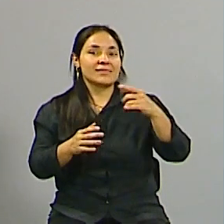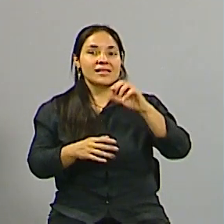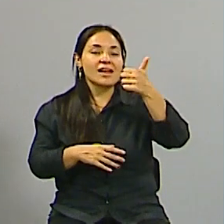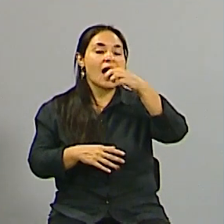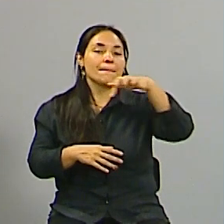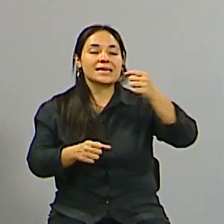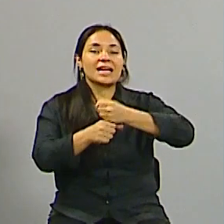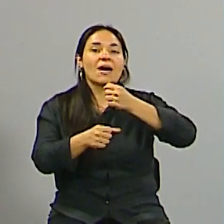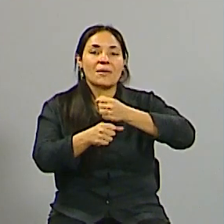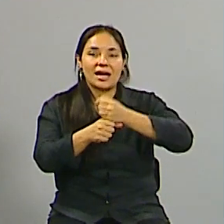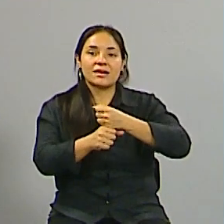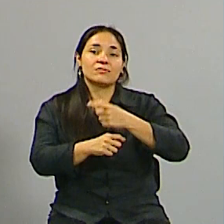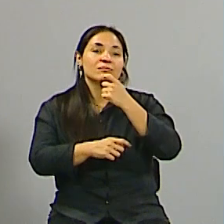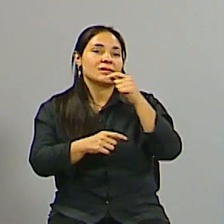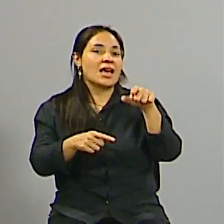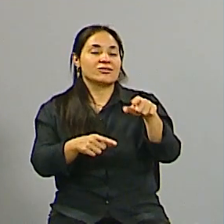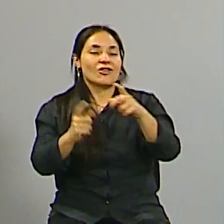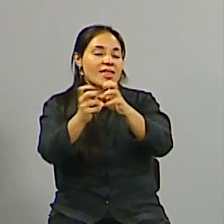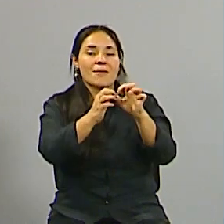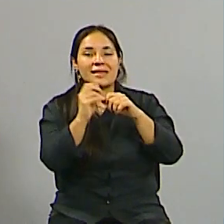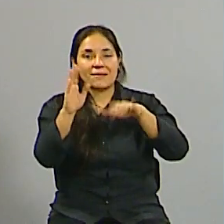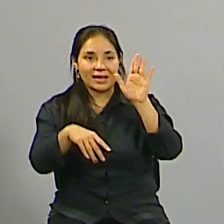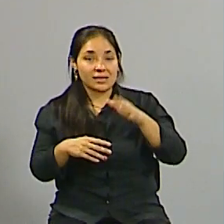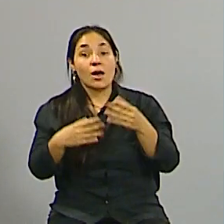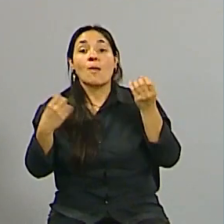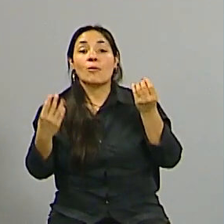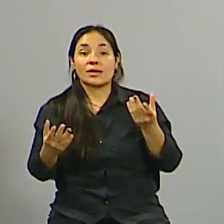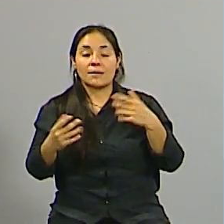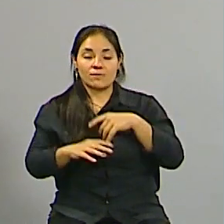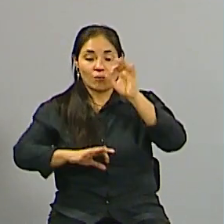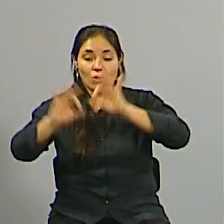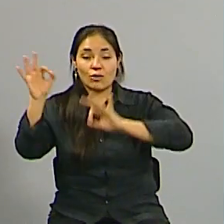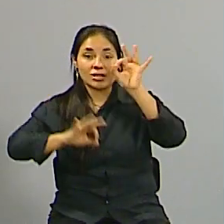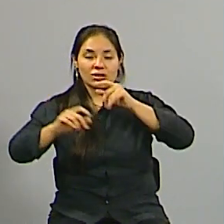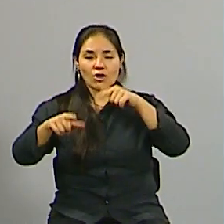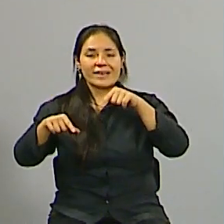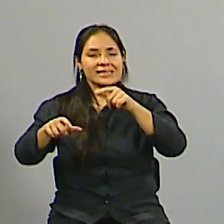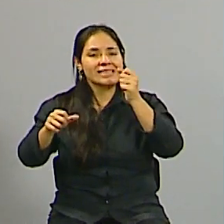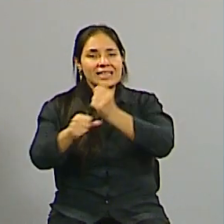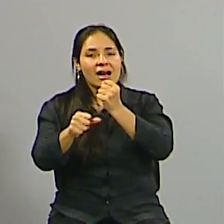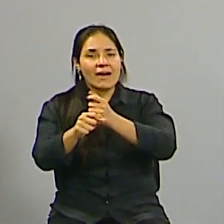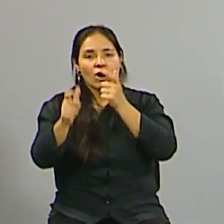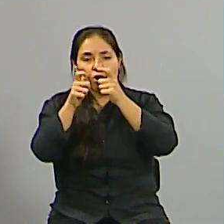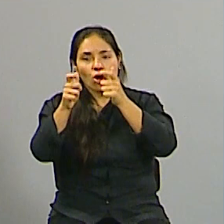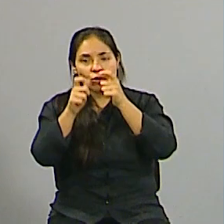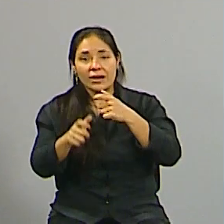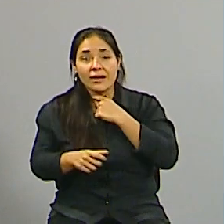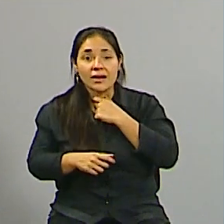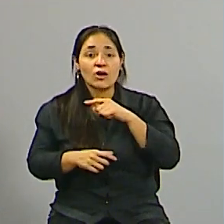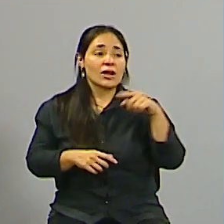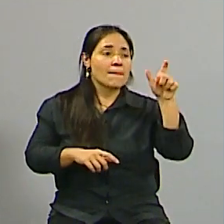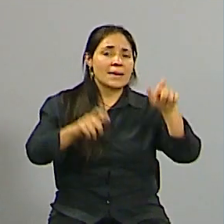centro, podríamos decir, de la discusión, porque mientras hay proyectos por tratar de regular ese trabajo, hay gente que está en